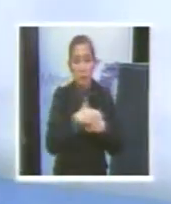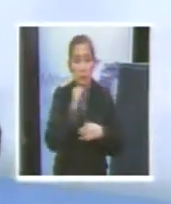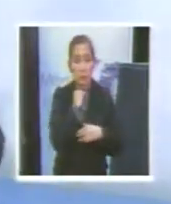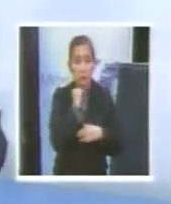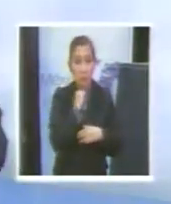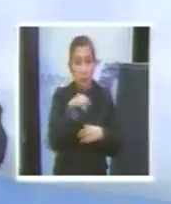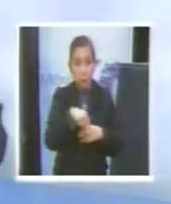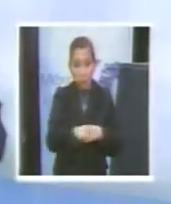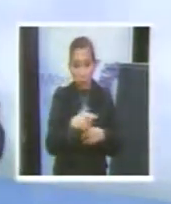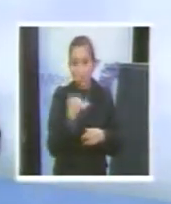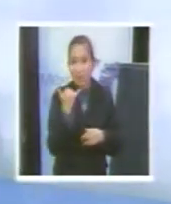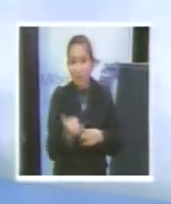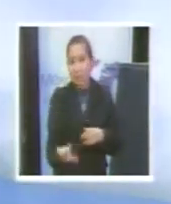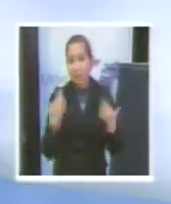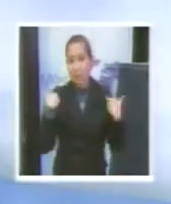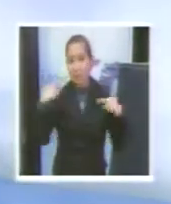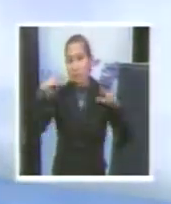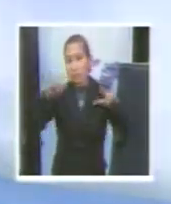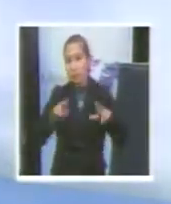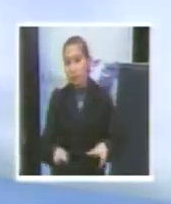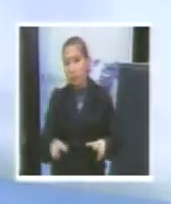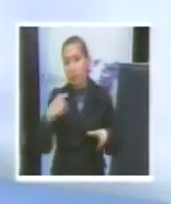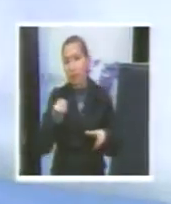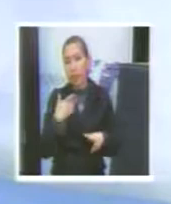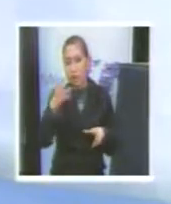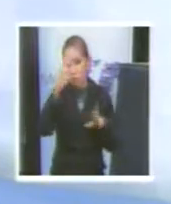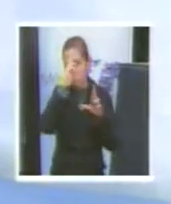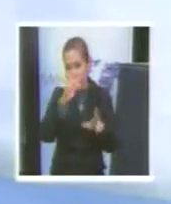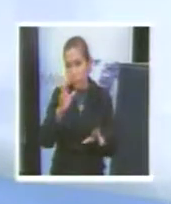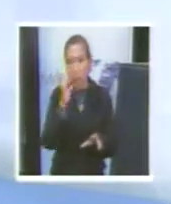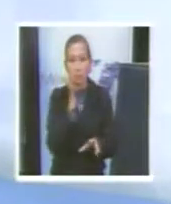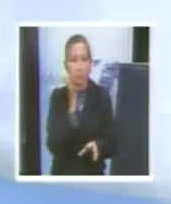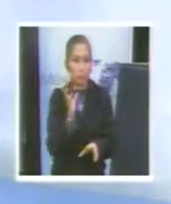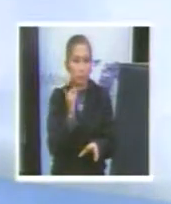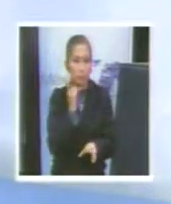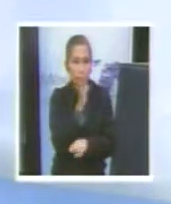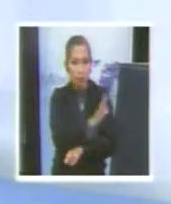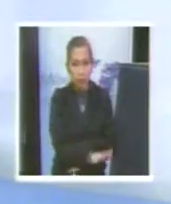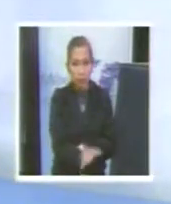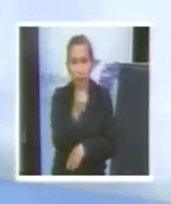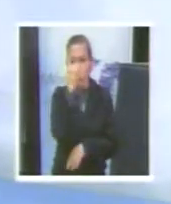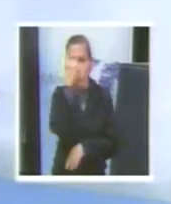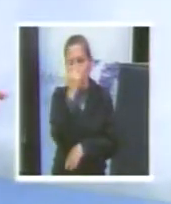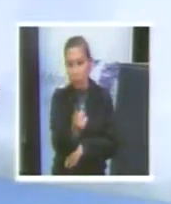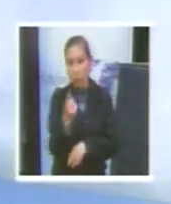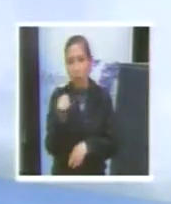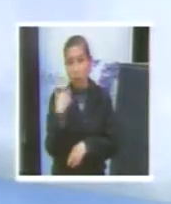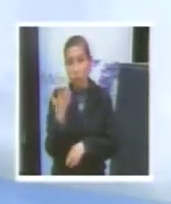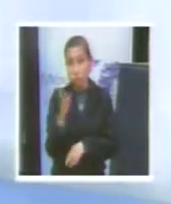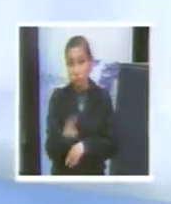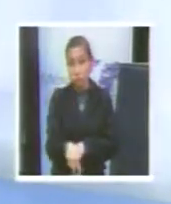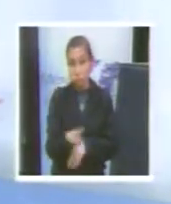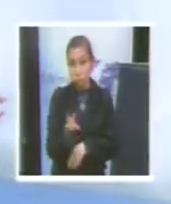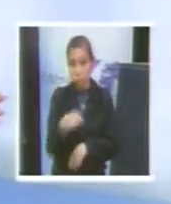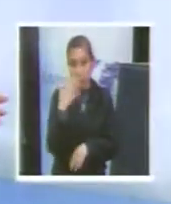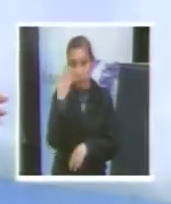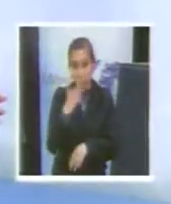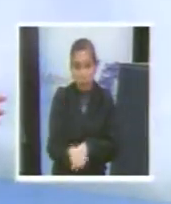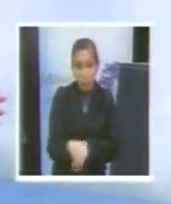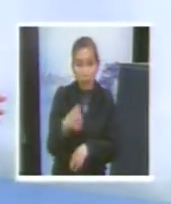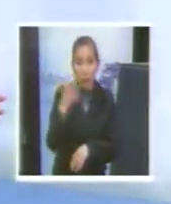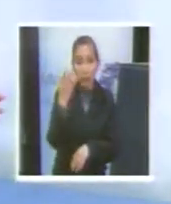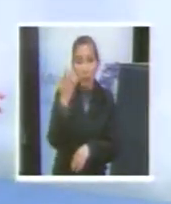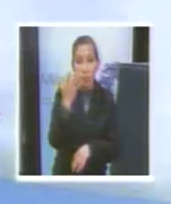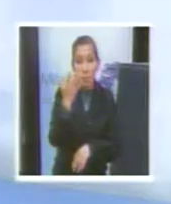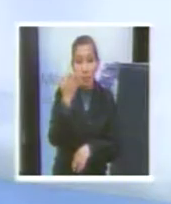senador, y con los representantes del Honorable Congreso de la Unión, una, por cierto, entiendo que es la